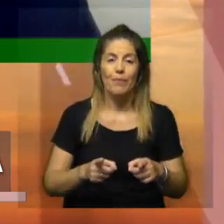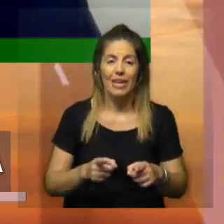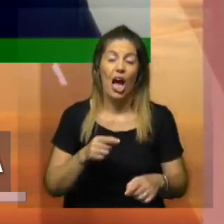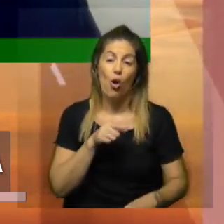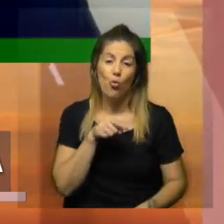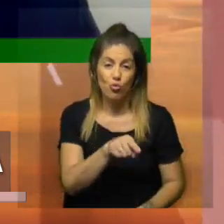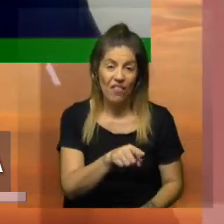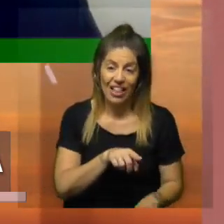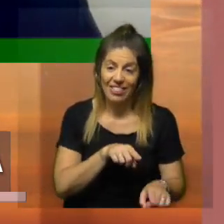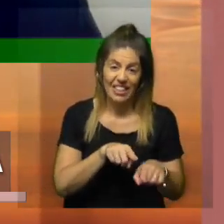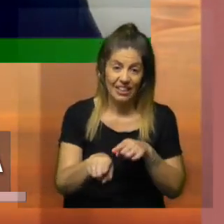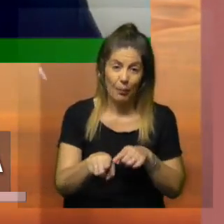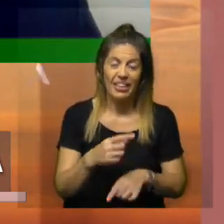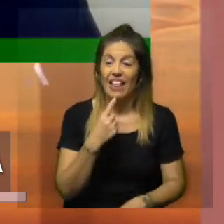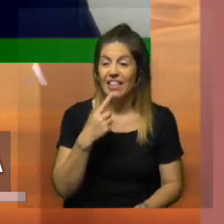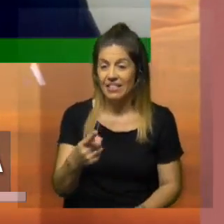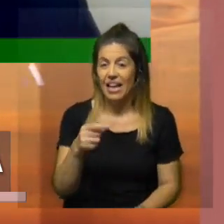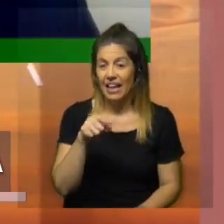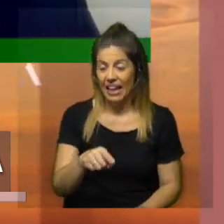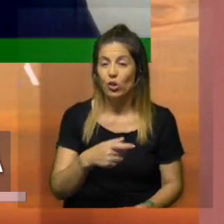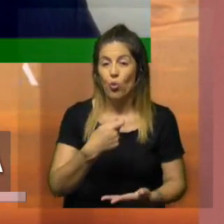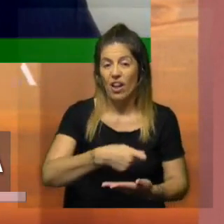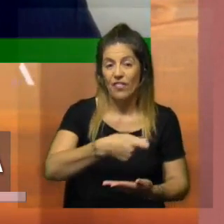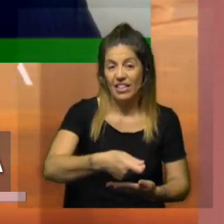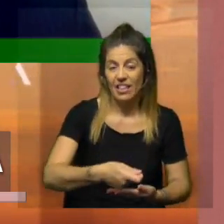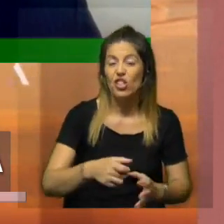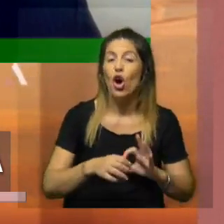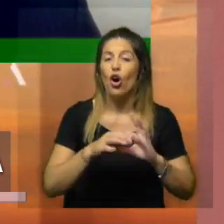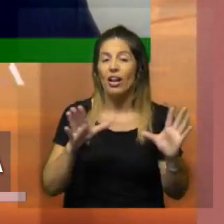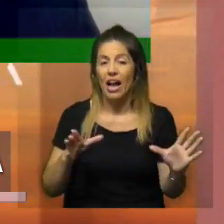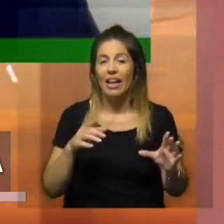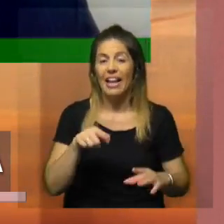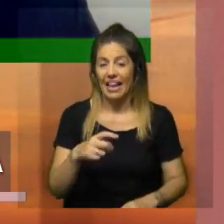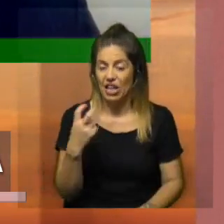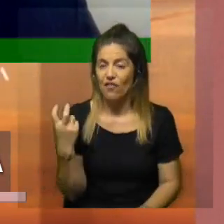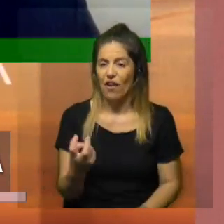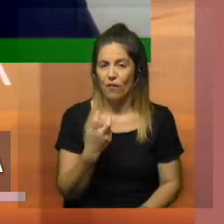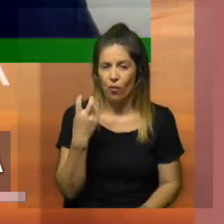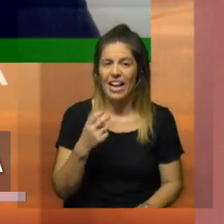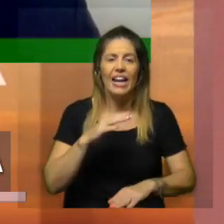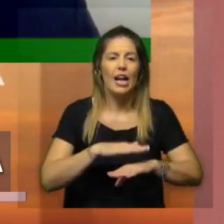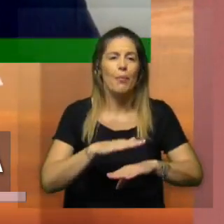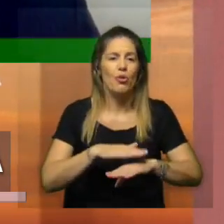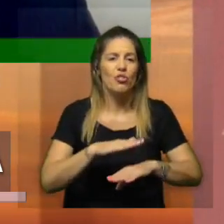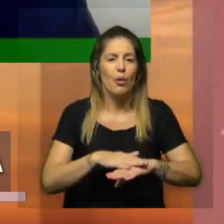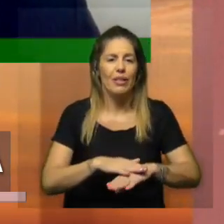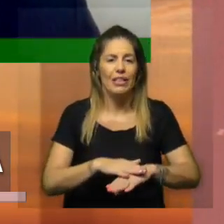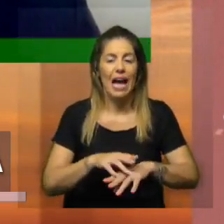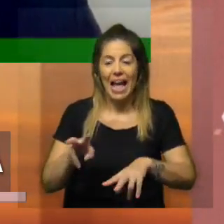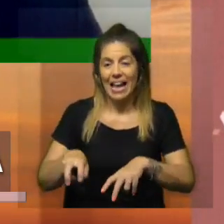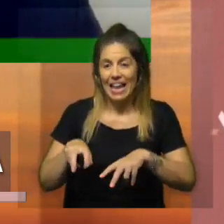acusaba directamente, decía que esto tenía una financiación clara, que él la iba a buscar y responsabilizó al agronegocio,